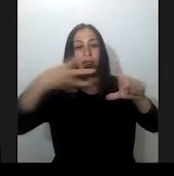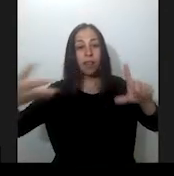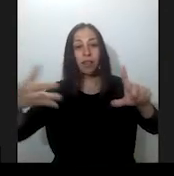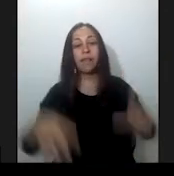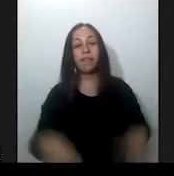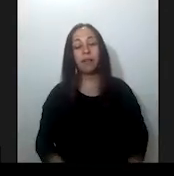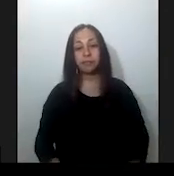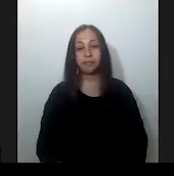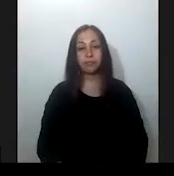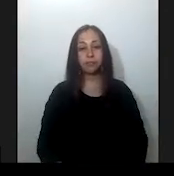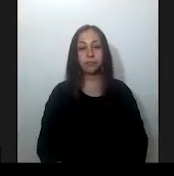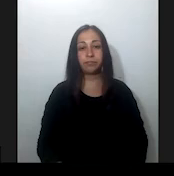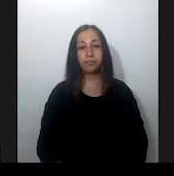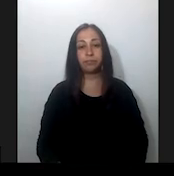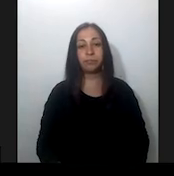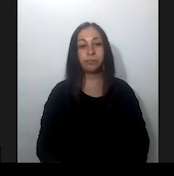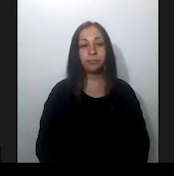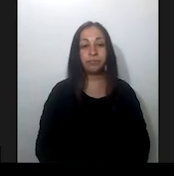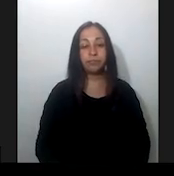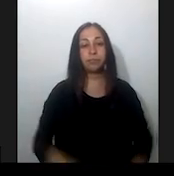ver un poquito el tema de las tablas.